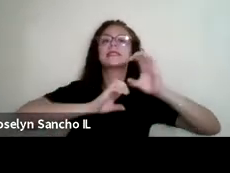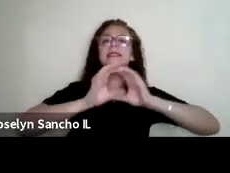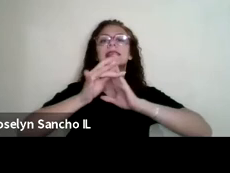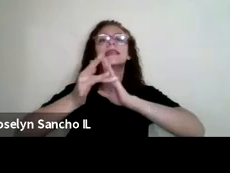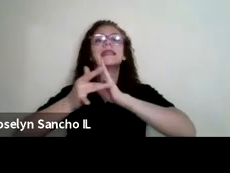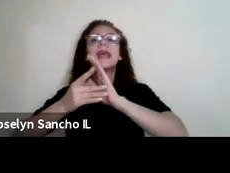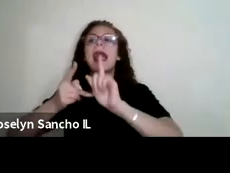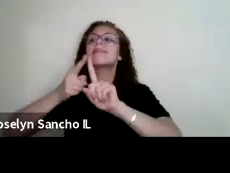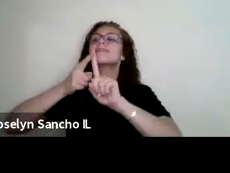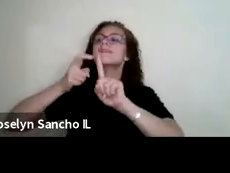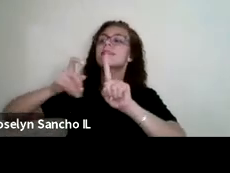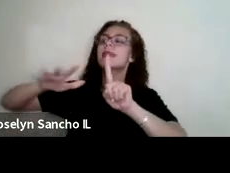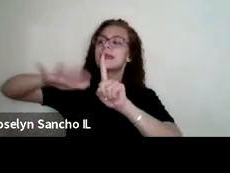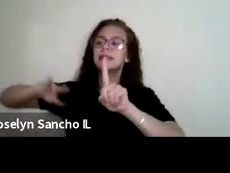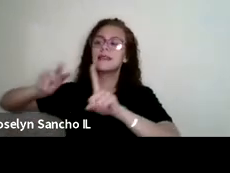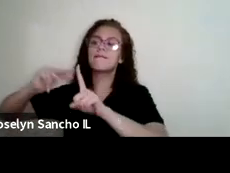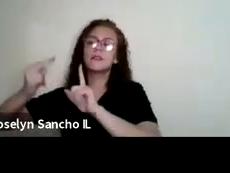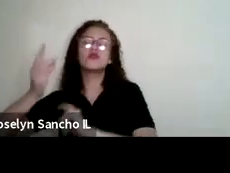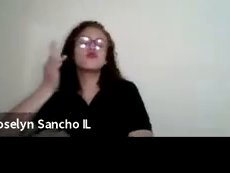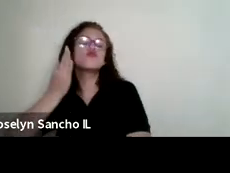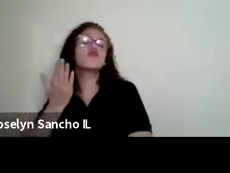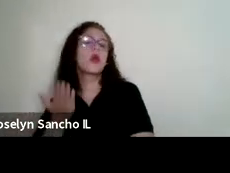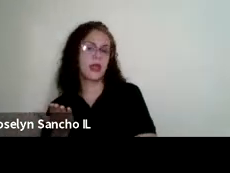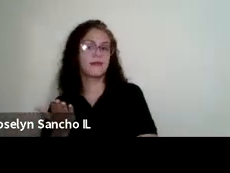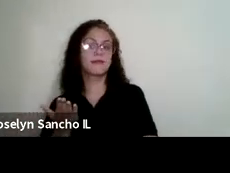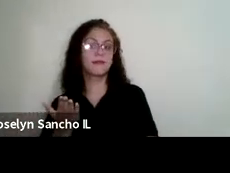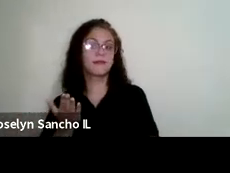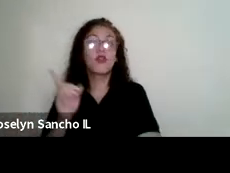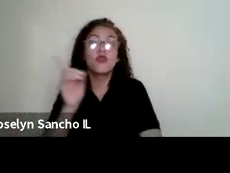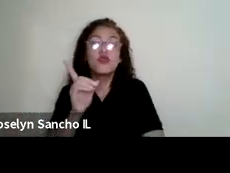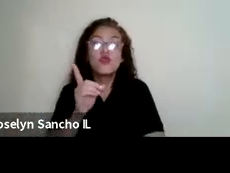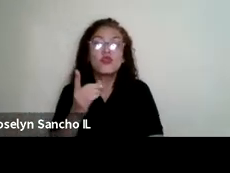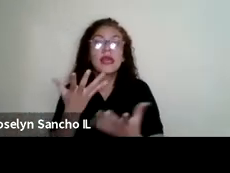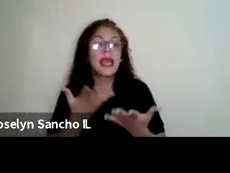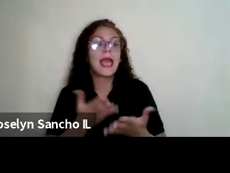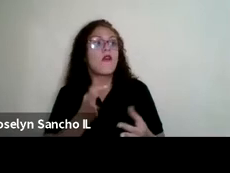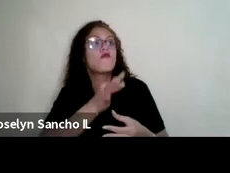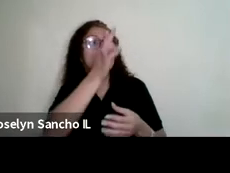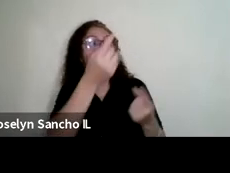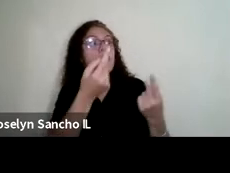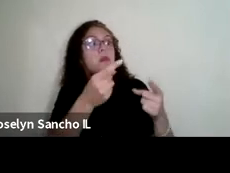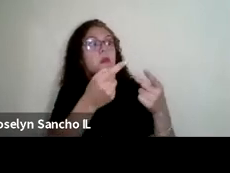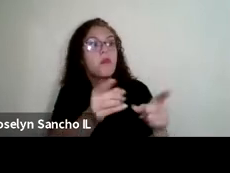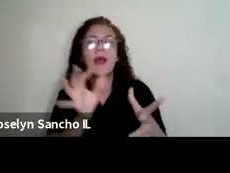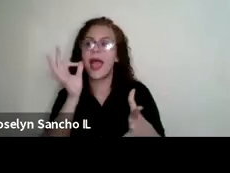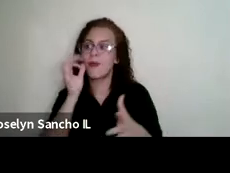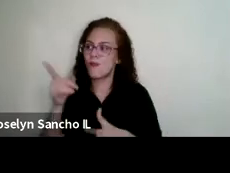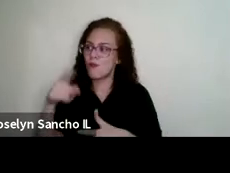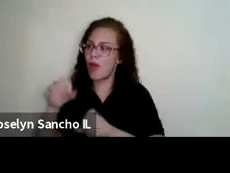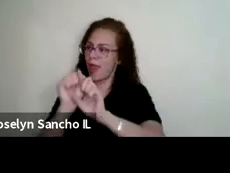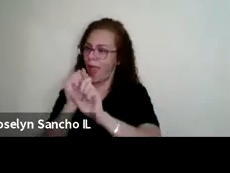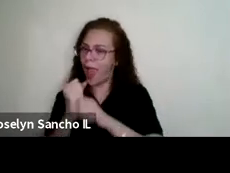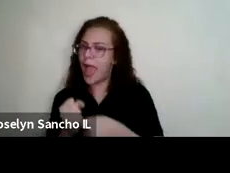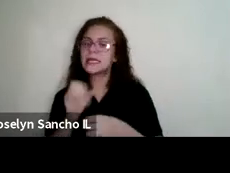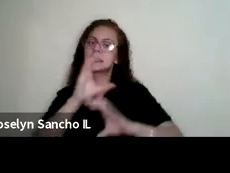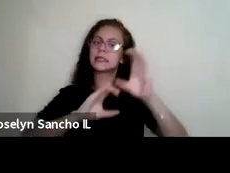venga desde la visión de las mujeres, donde lo que se propicie sea que las mujeres construyan una ciencia y